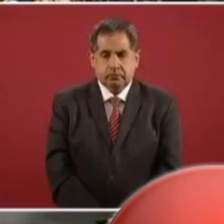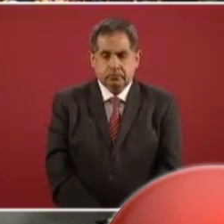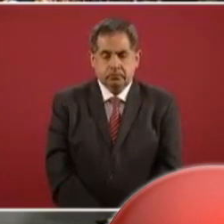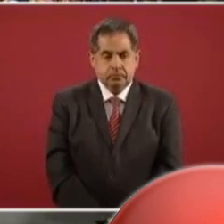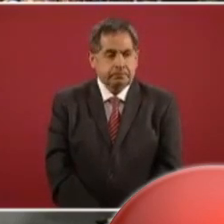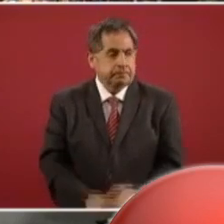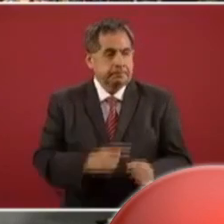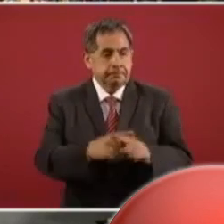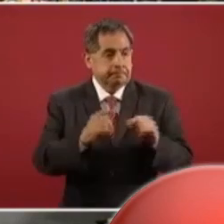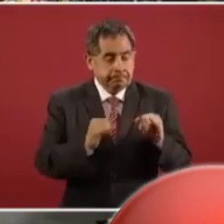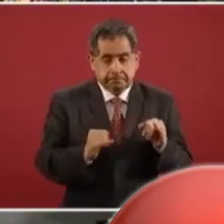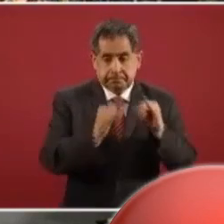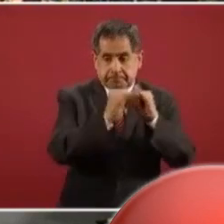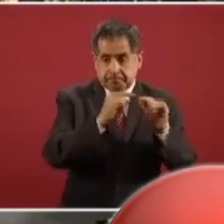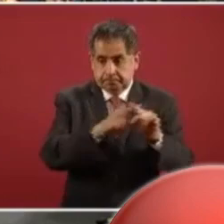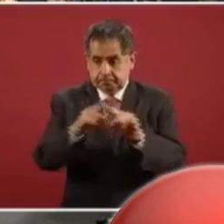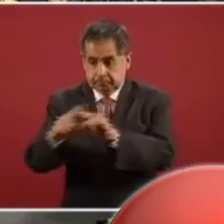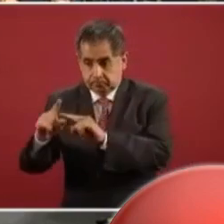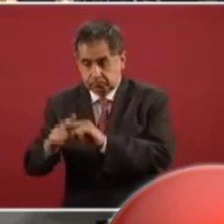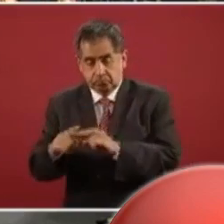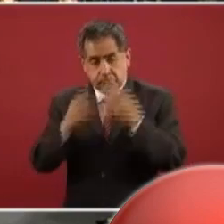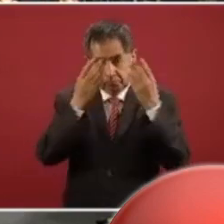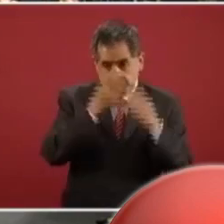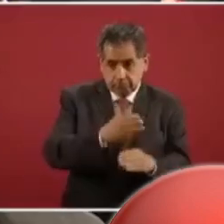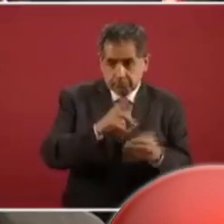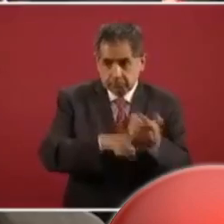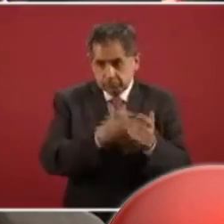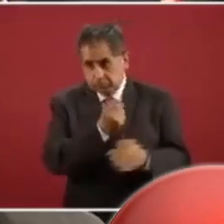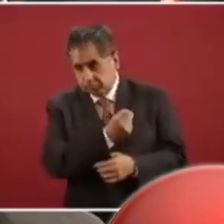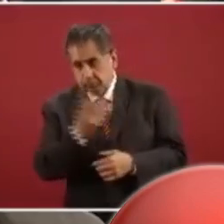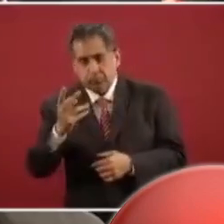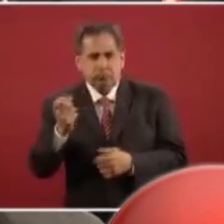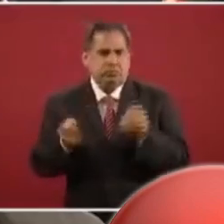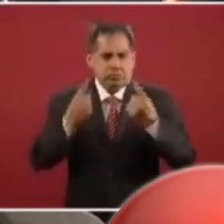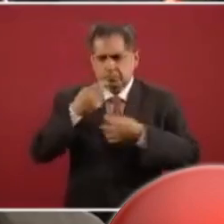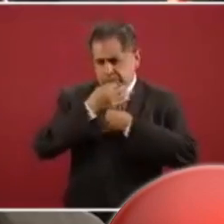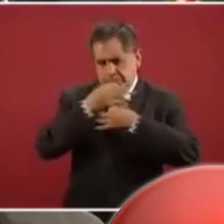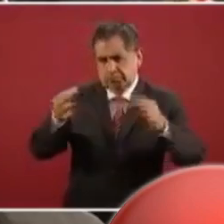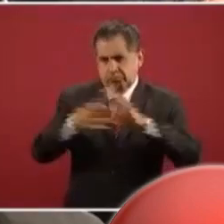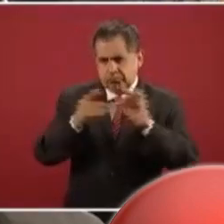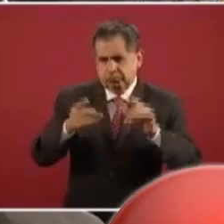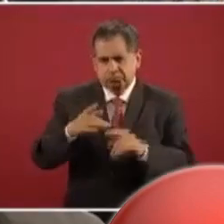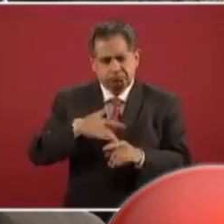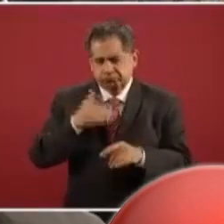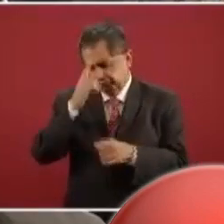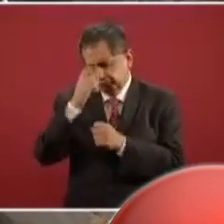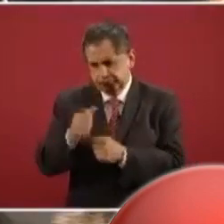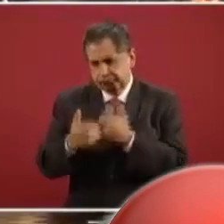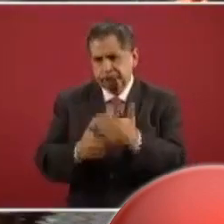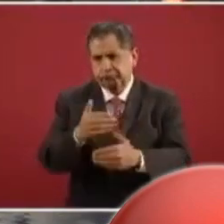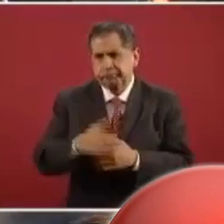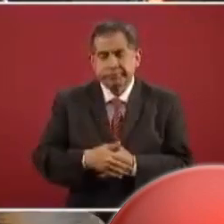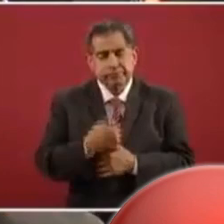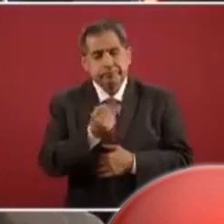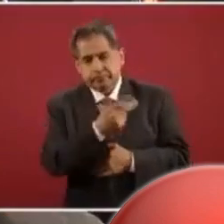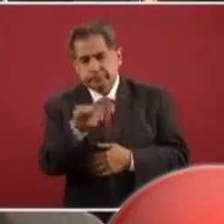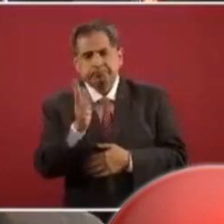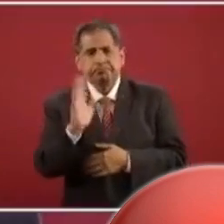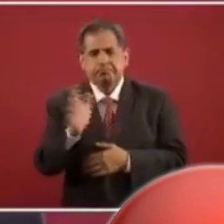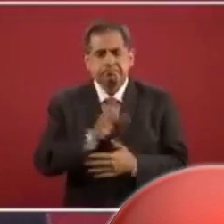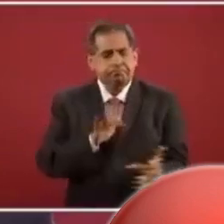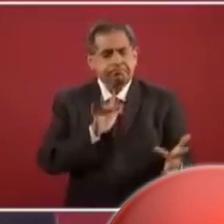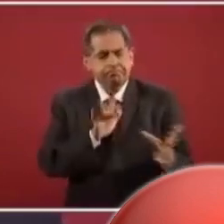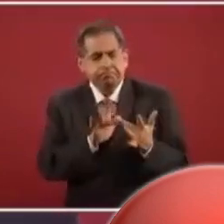Varias instituciones financieras, y en algunos casos se ha hecho público y estoy seguro que seguirá avanzando, han tenido